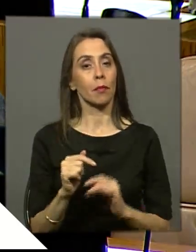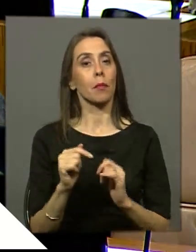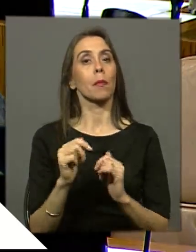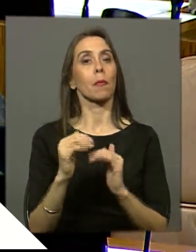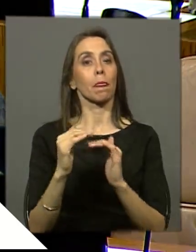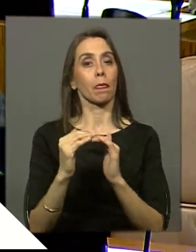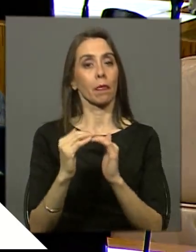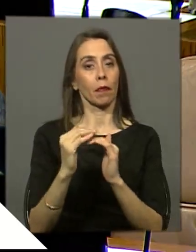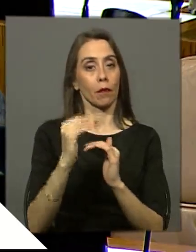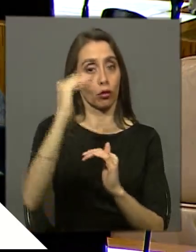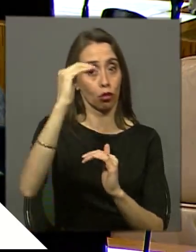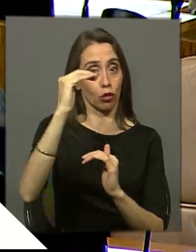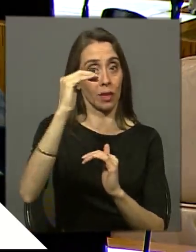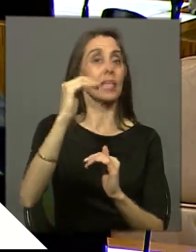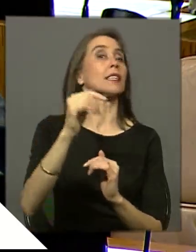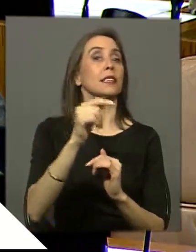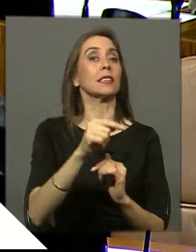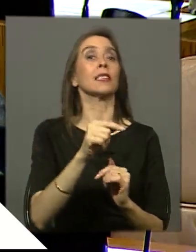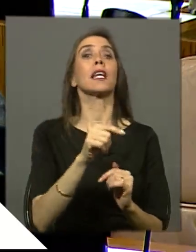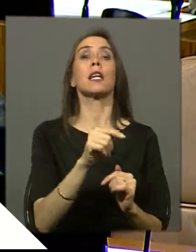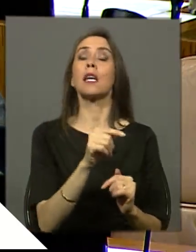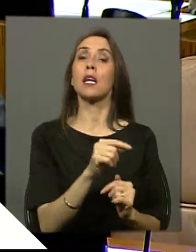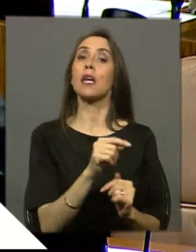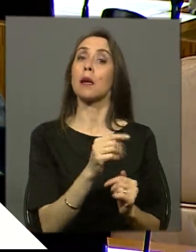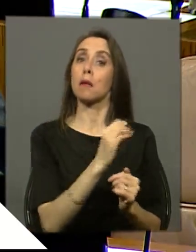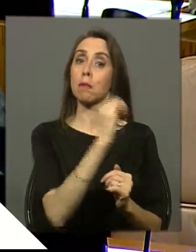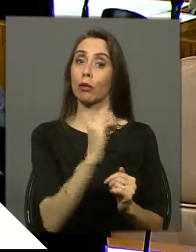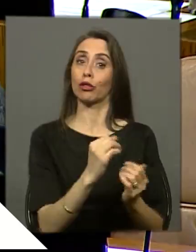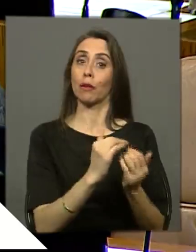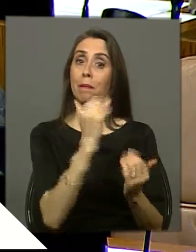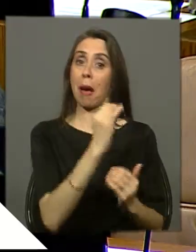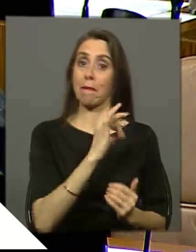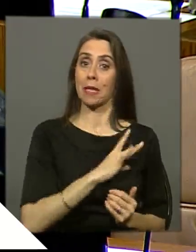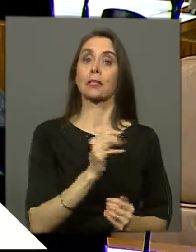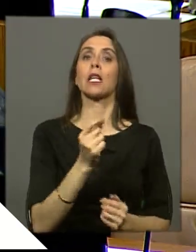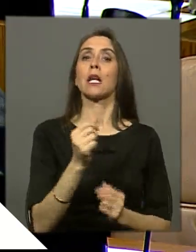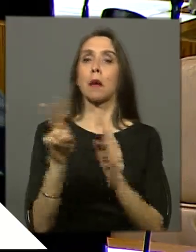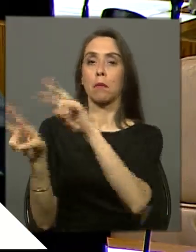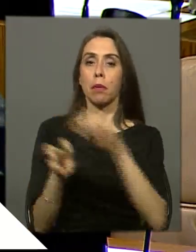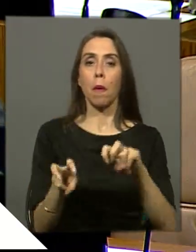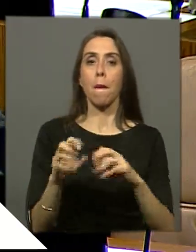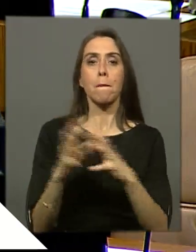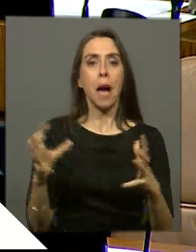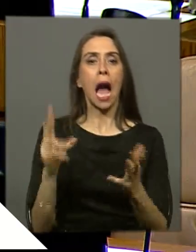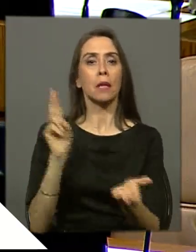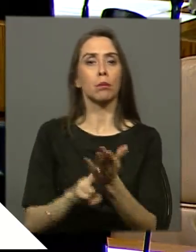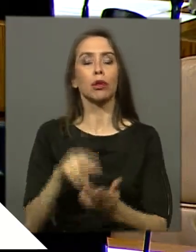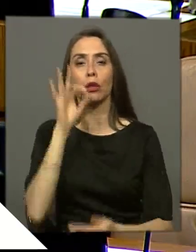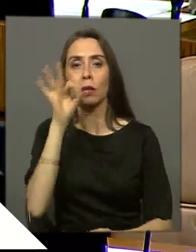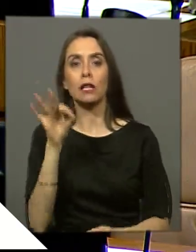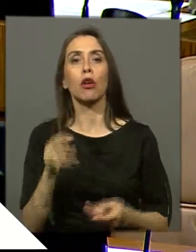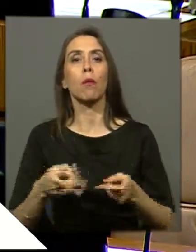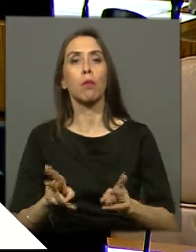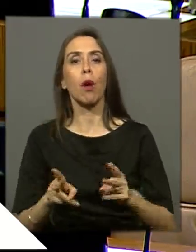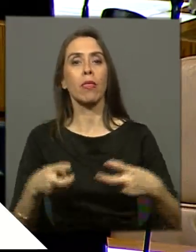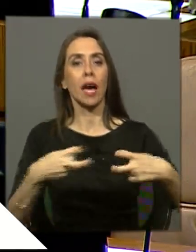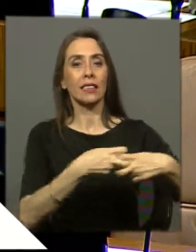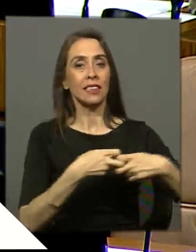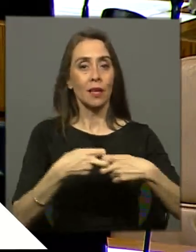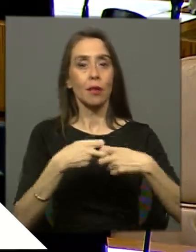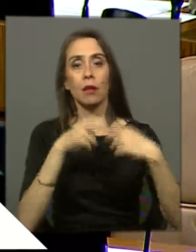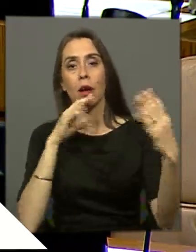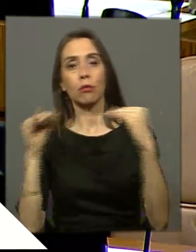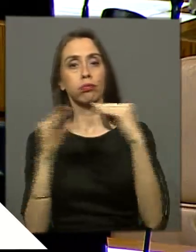tiempo le cobre impuestos a los más ricos que sea un crecimiento que efectivamente permita negociación colectiva para que haya más